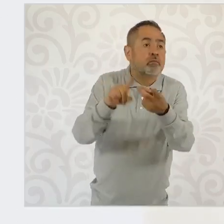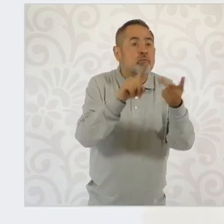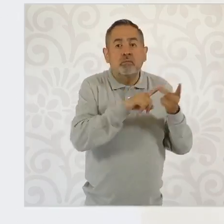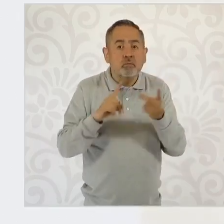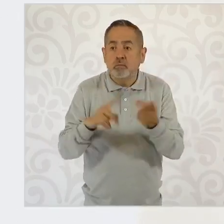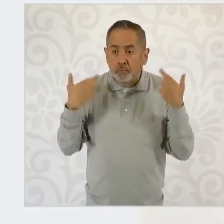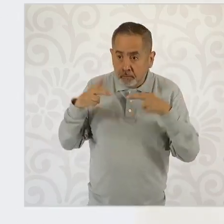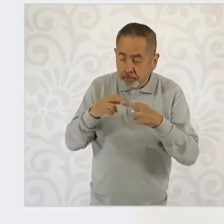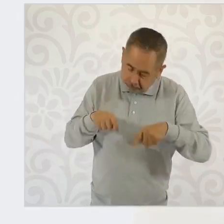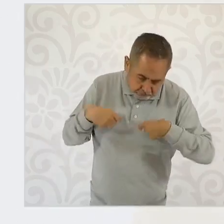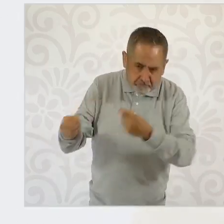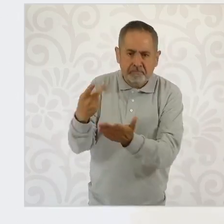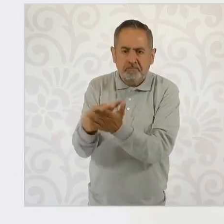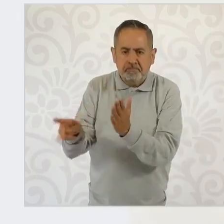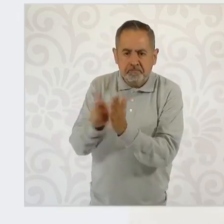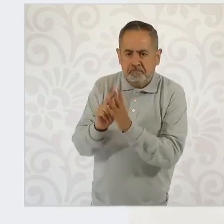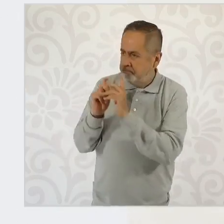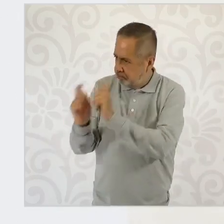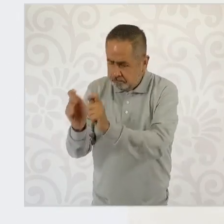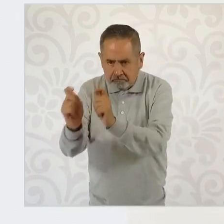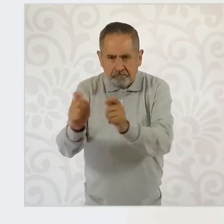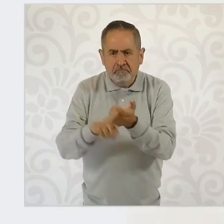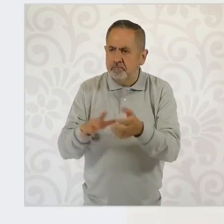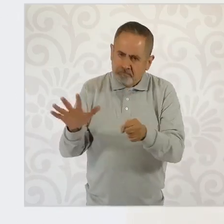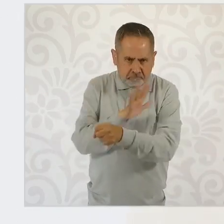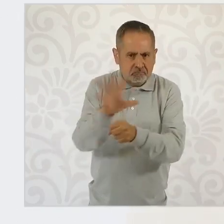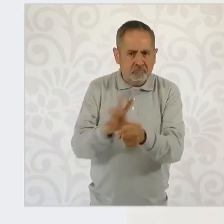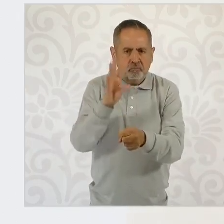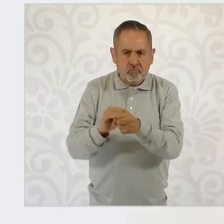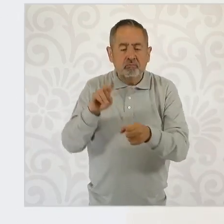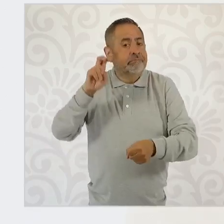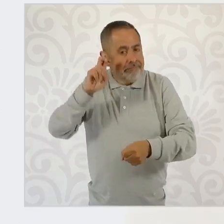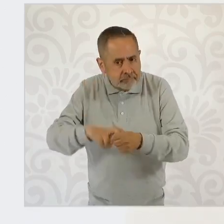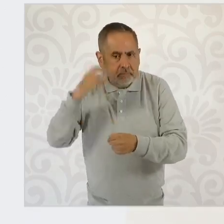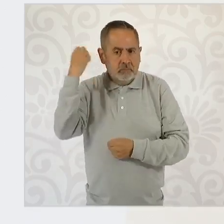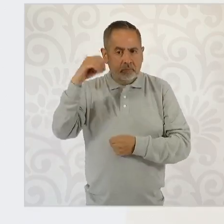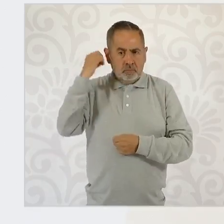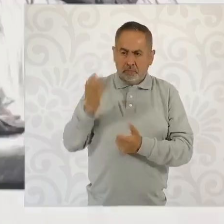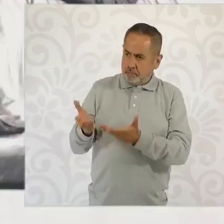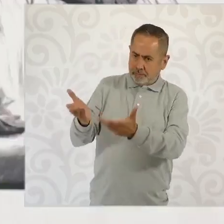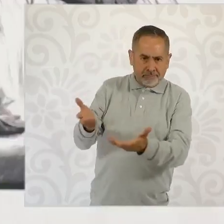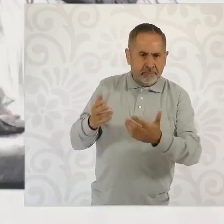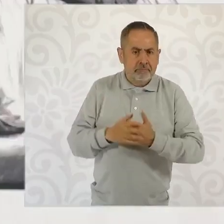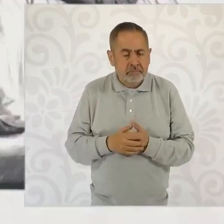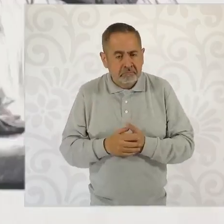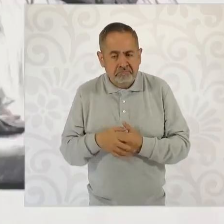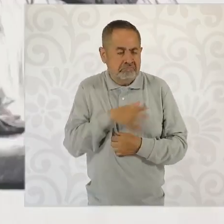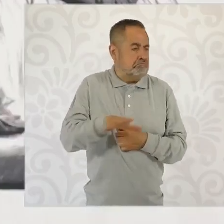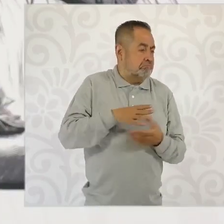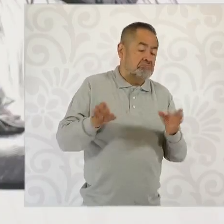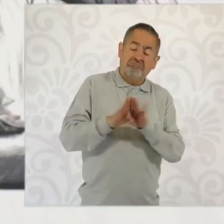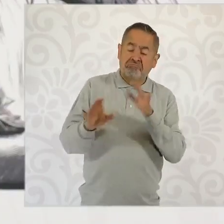escuelas, qué tipo de escuelas, y tienen que estar las y los maestros en Oaxaca. Entonces no nos negamos